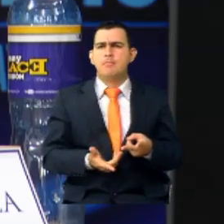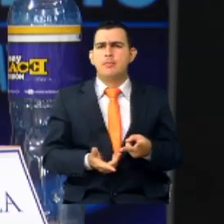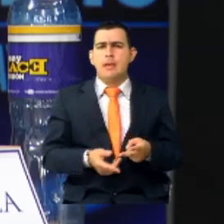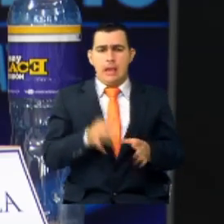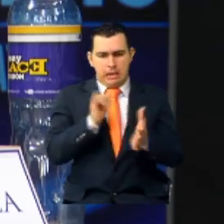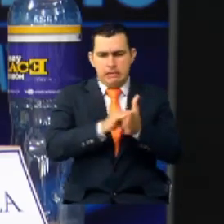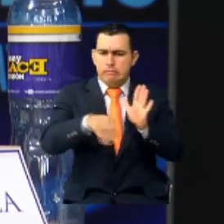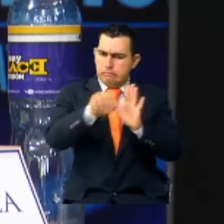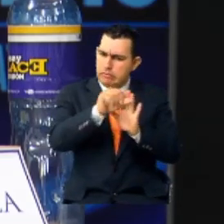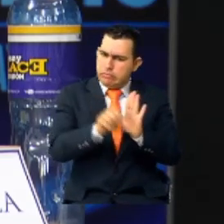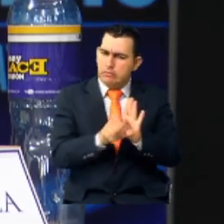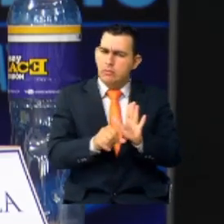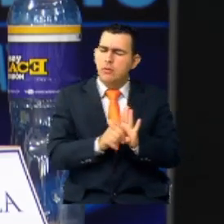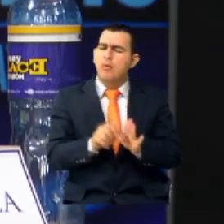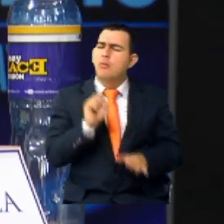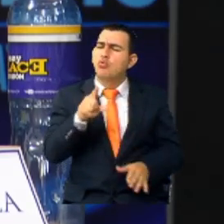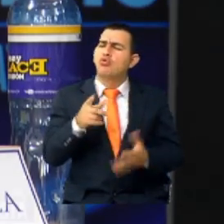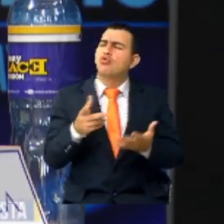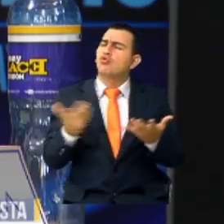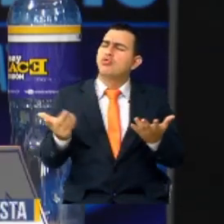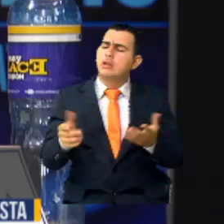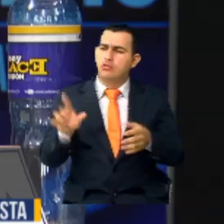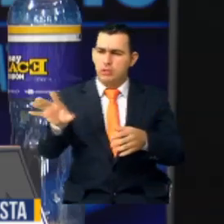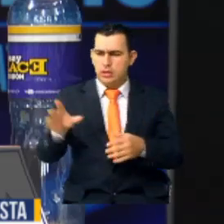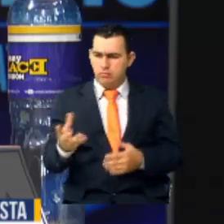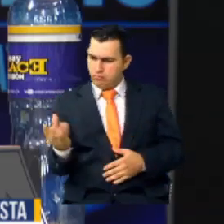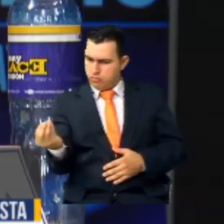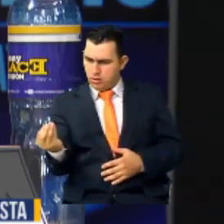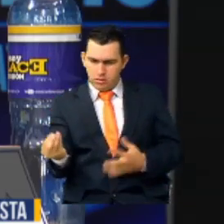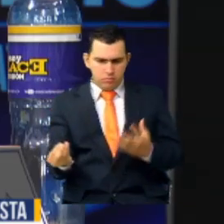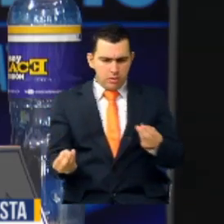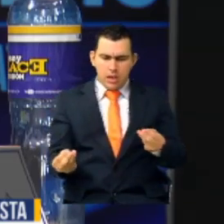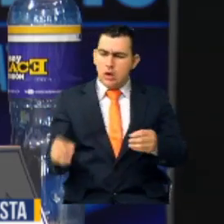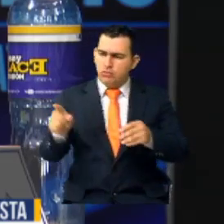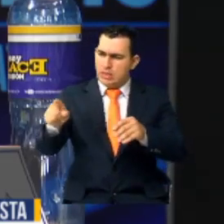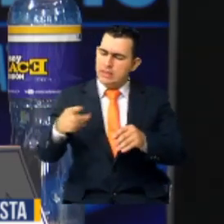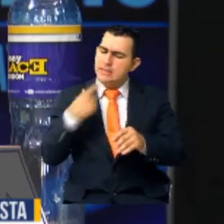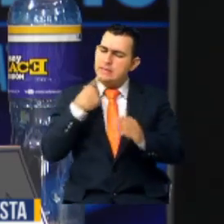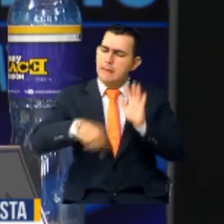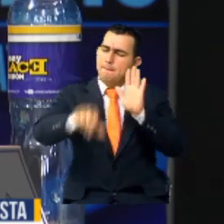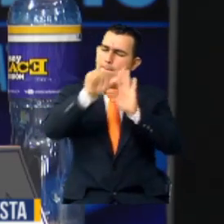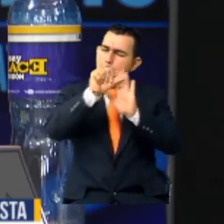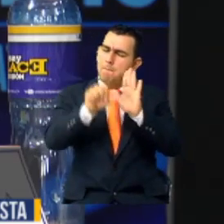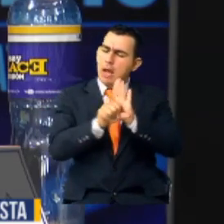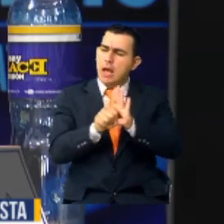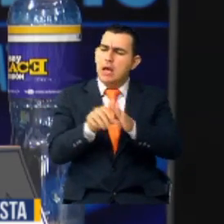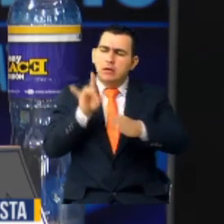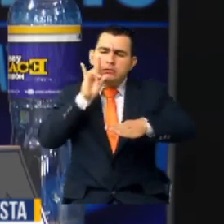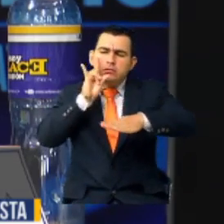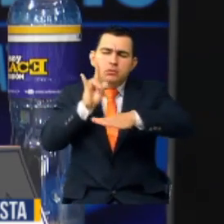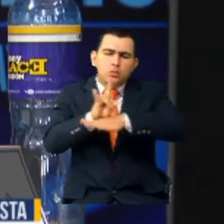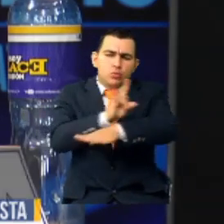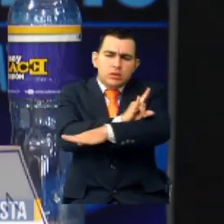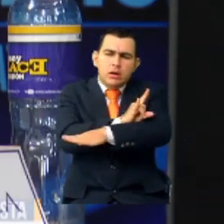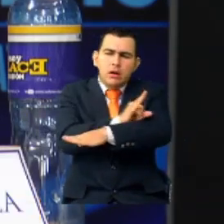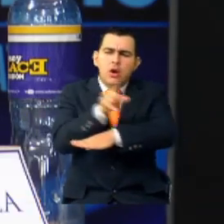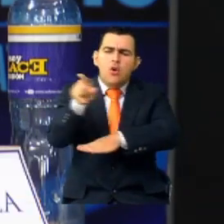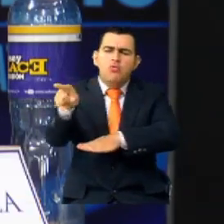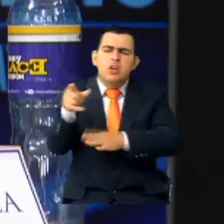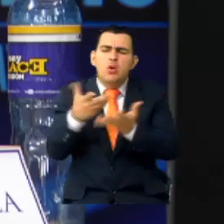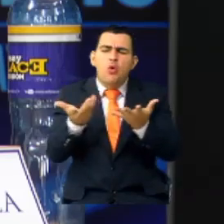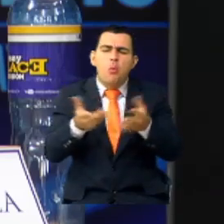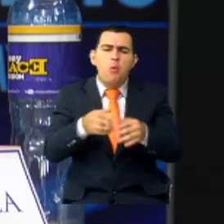propuestas, ¿dónde estará la diferencia en el plan de seguridad que usted plantea para que los barranqueños tengan una ciudad